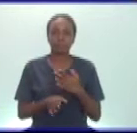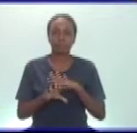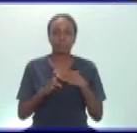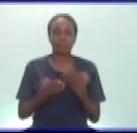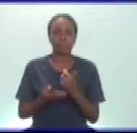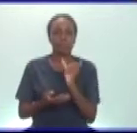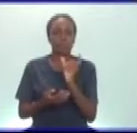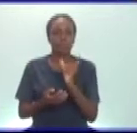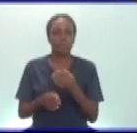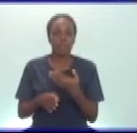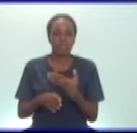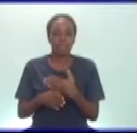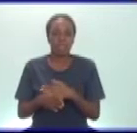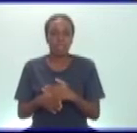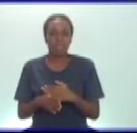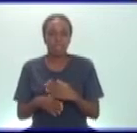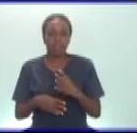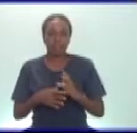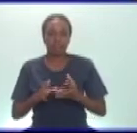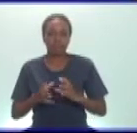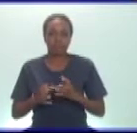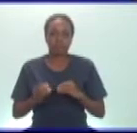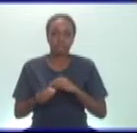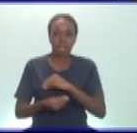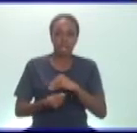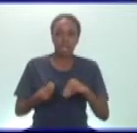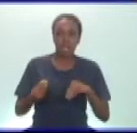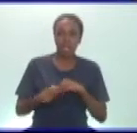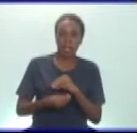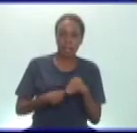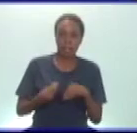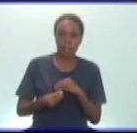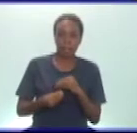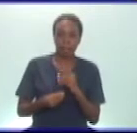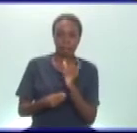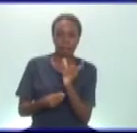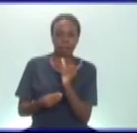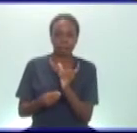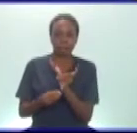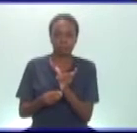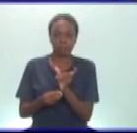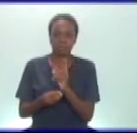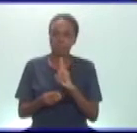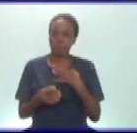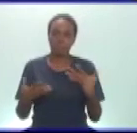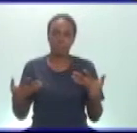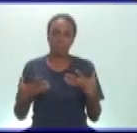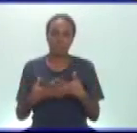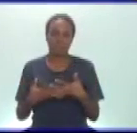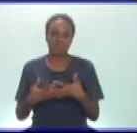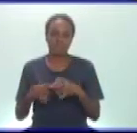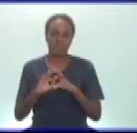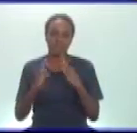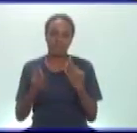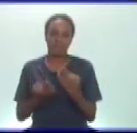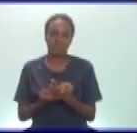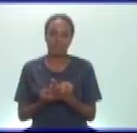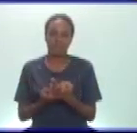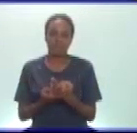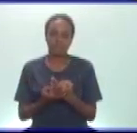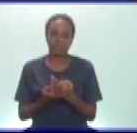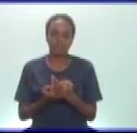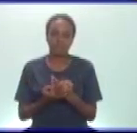porque si cambian el lexema o raíz ya no son familia. Bueno, y el ejercicio tradicional de ortografía, que es